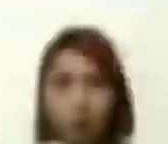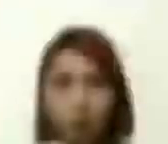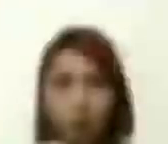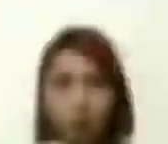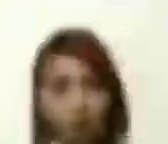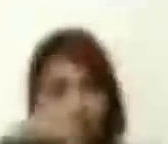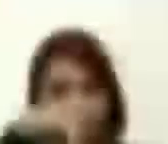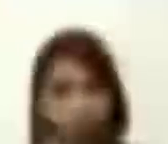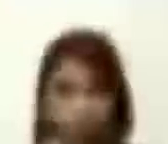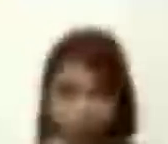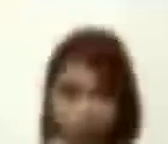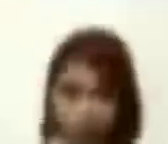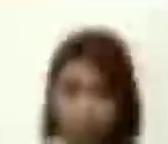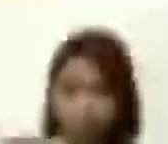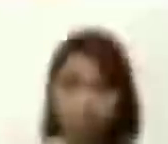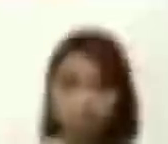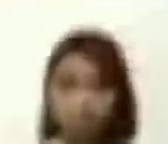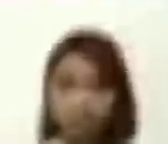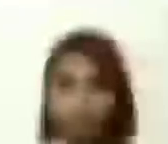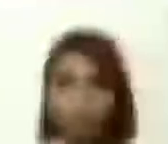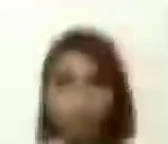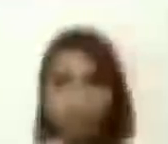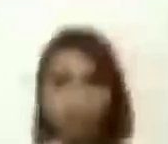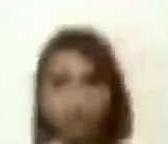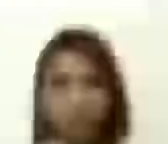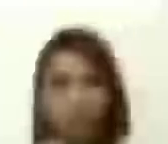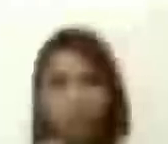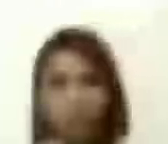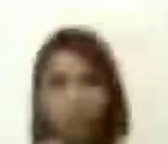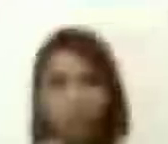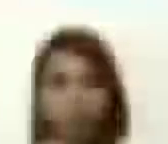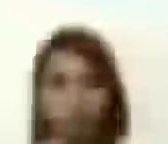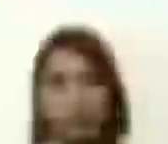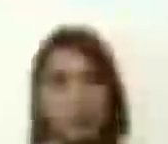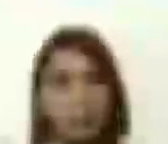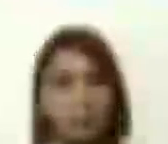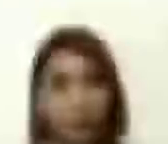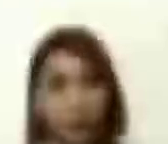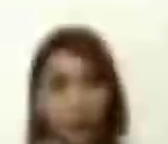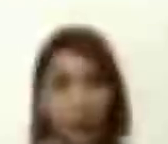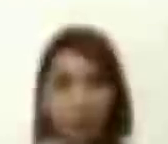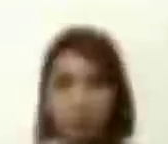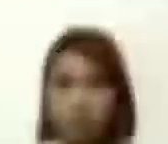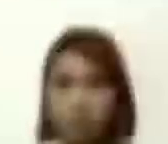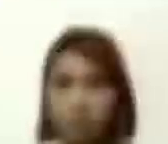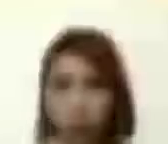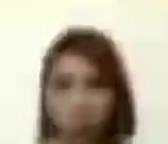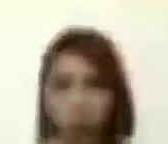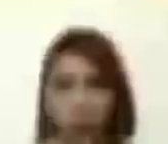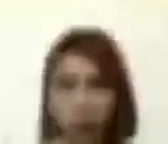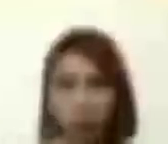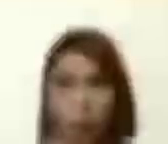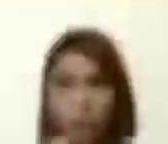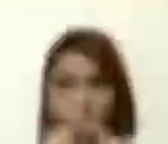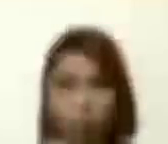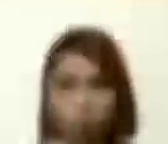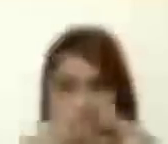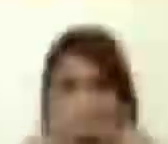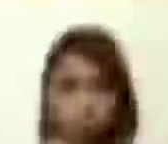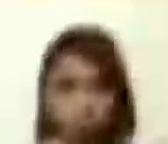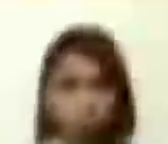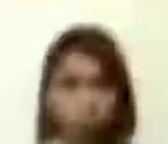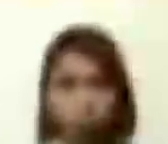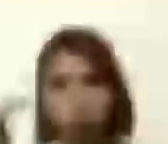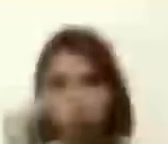¿Qué tal? Por acá de nuevo sin mentiras. Delcy Rodríguez, vicepresidenta o presidenta, ministra